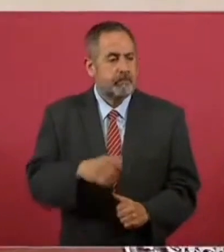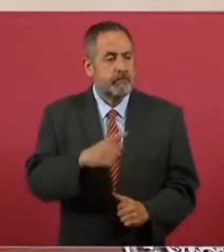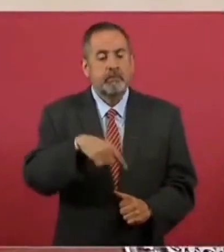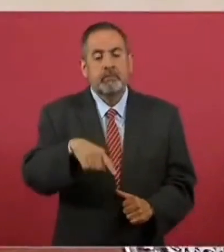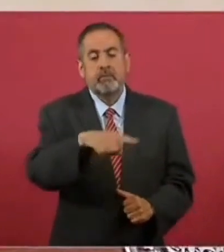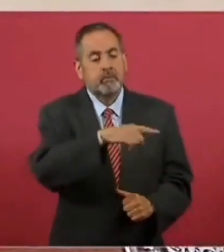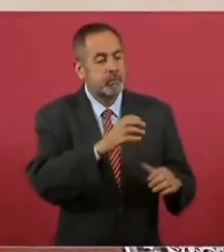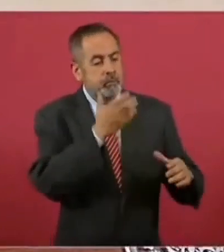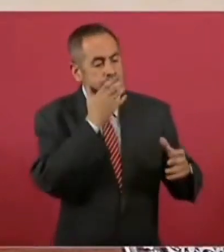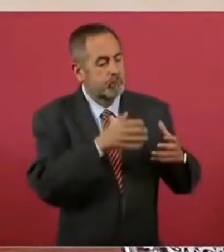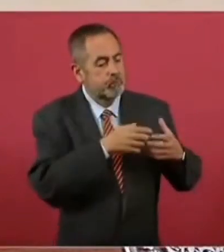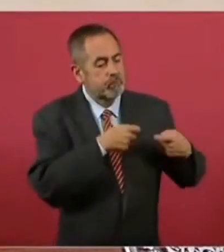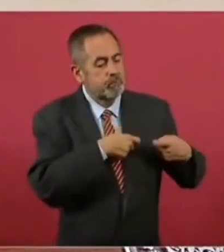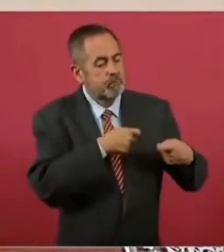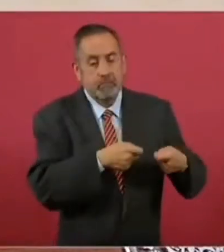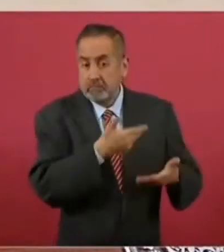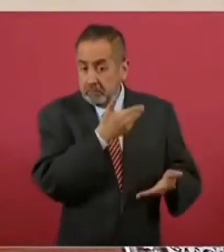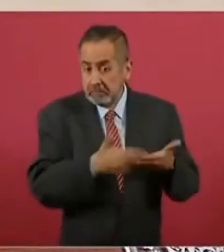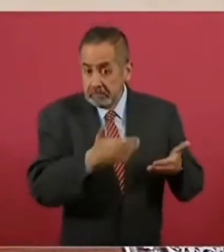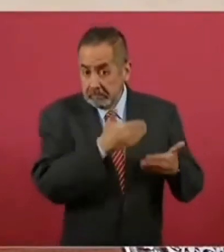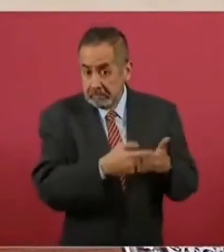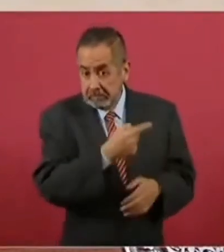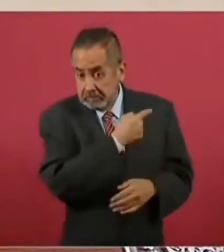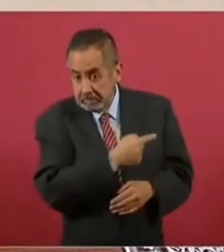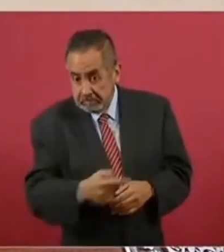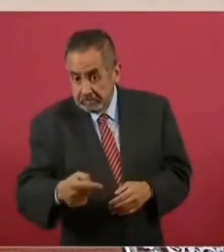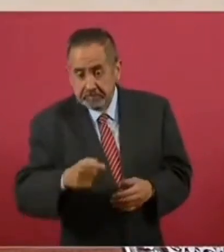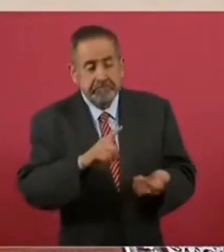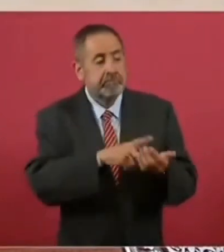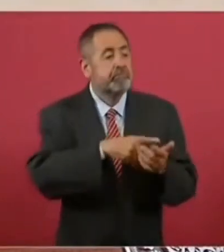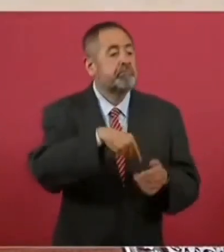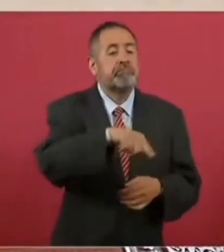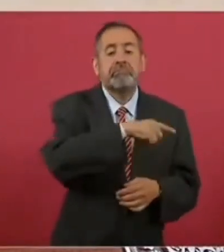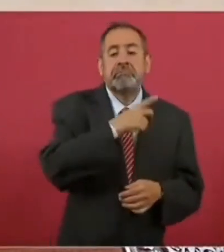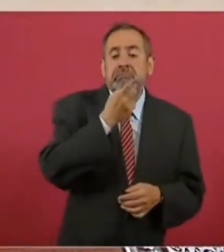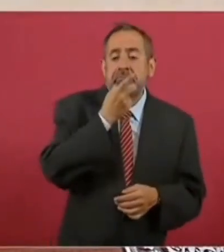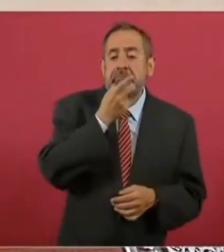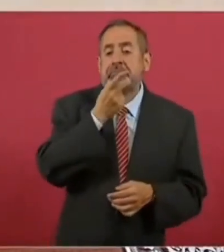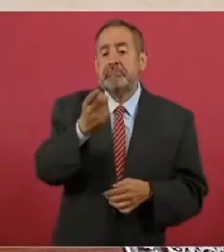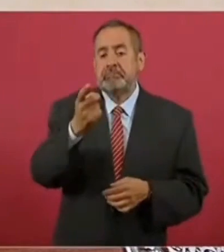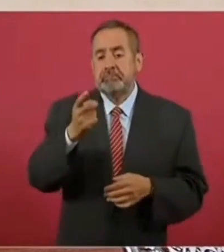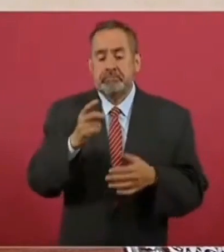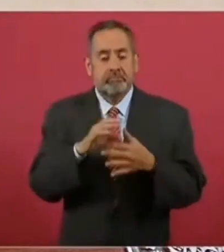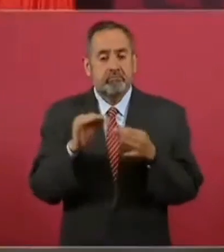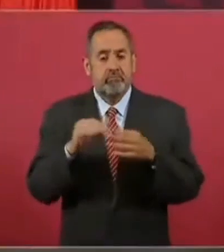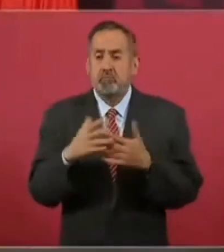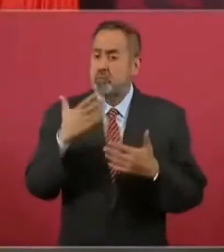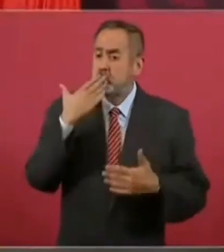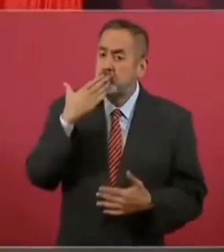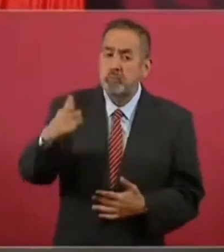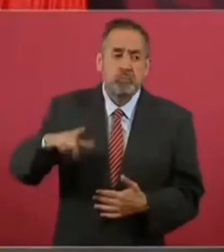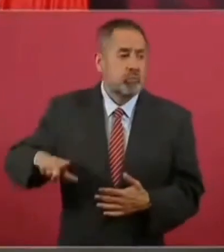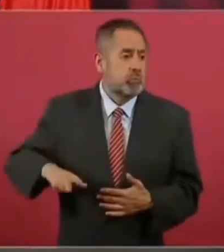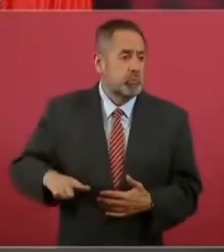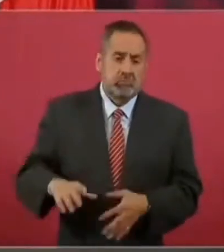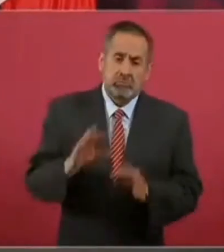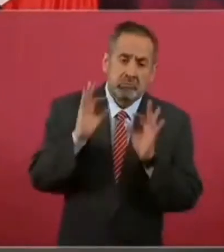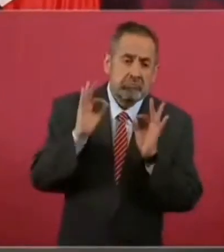conservadores hasta ahora alegan, sostienen que fue un buen gobierno.